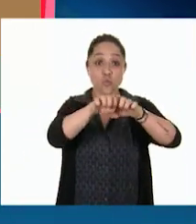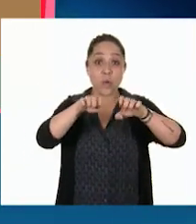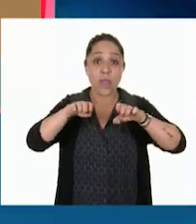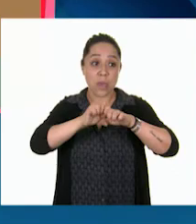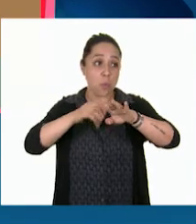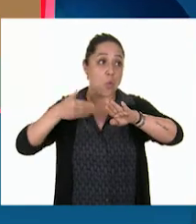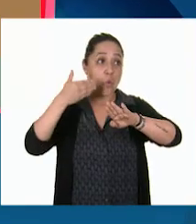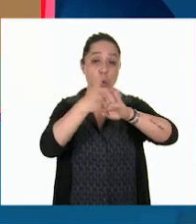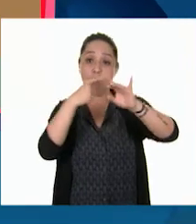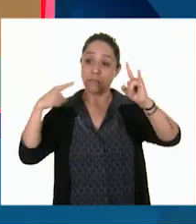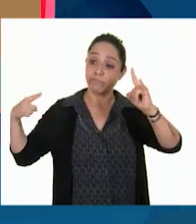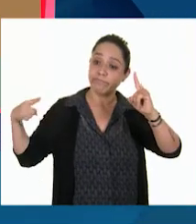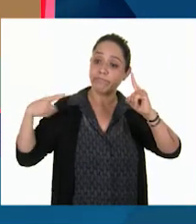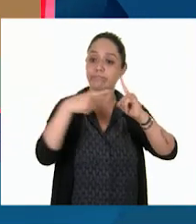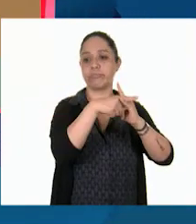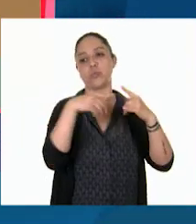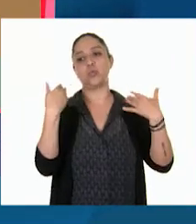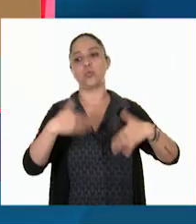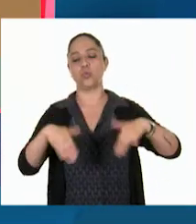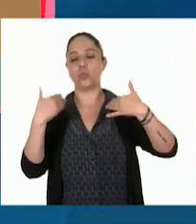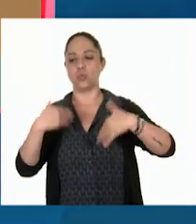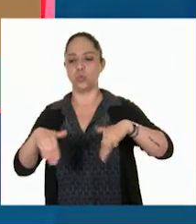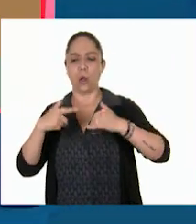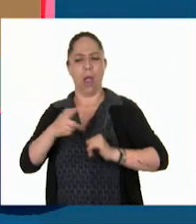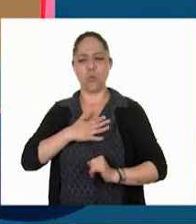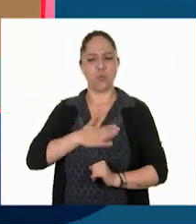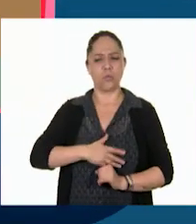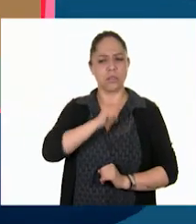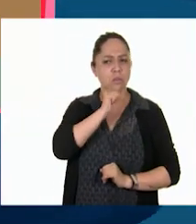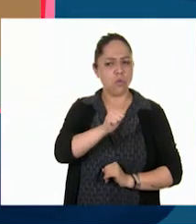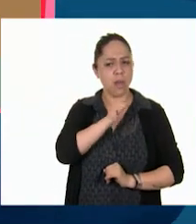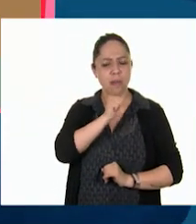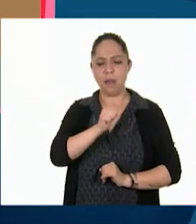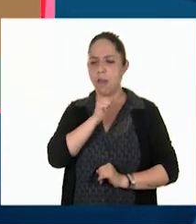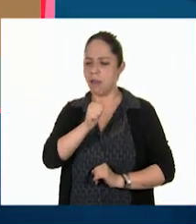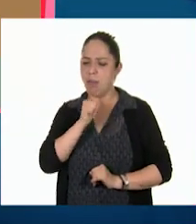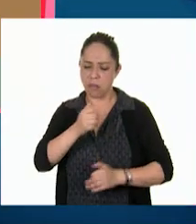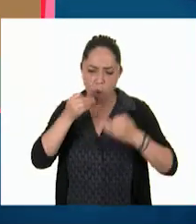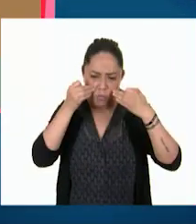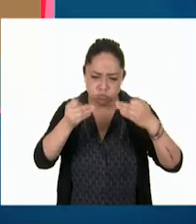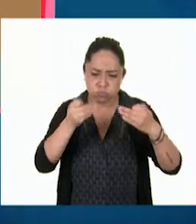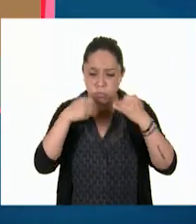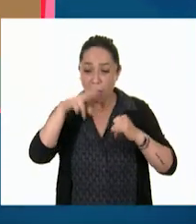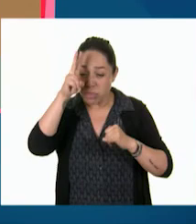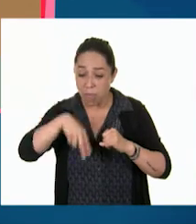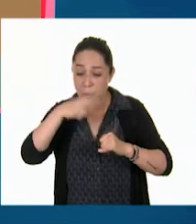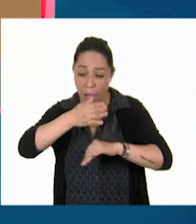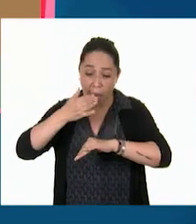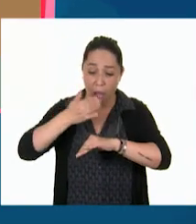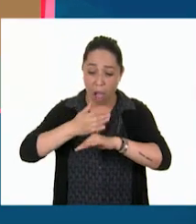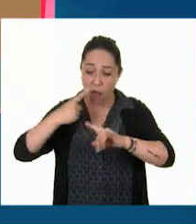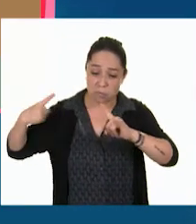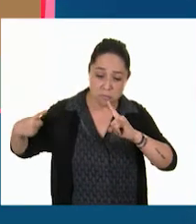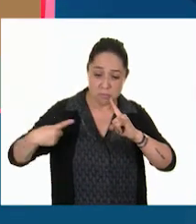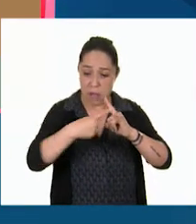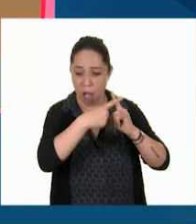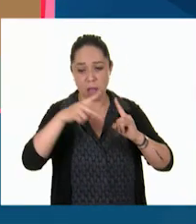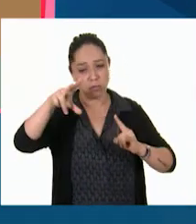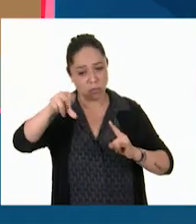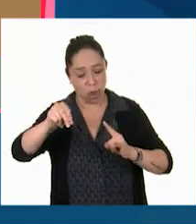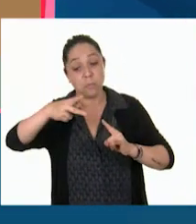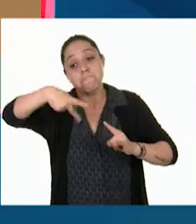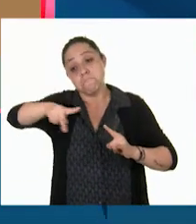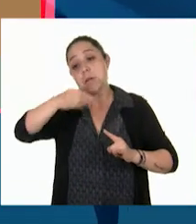Don Leopoldo. Esa fue una injusticia, pues evidentemente no era penal, caray. Oiga, pero en la cancha